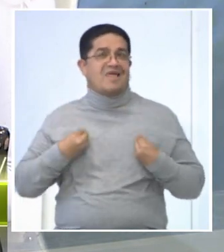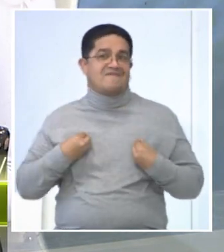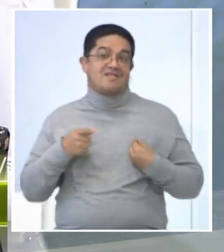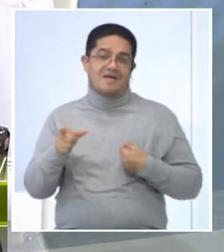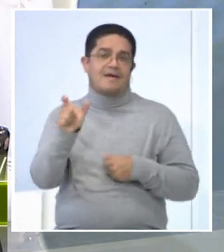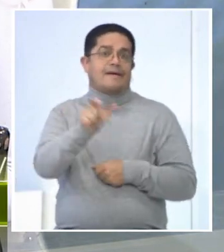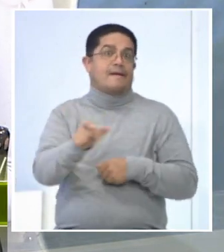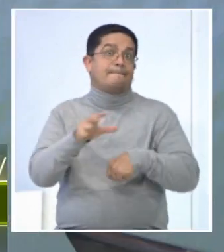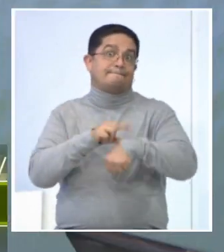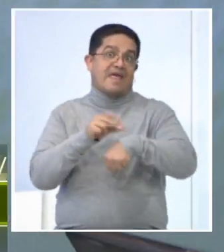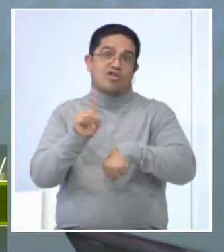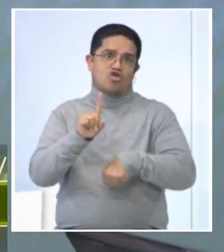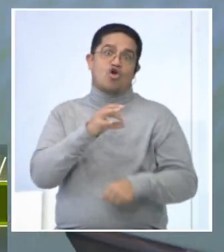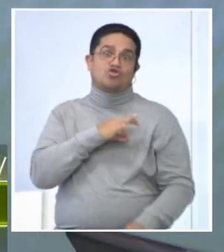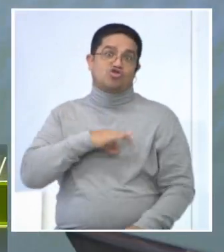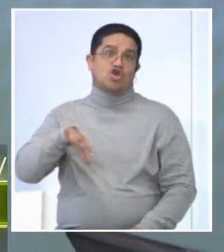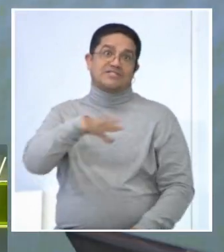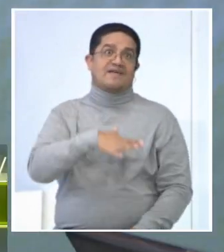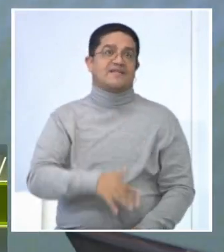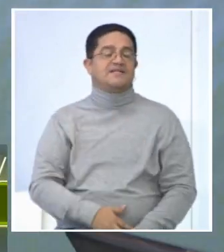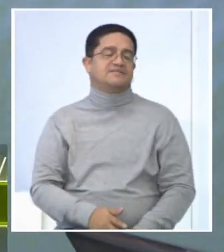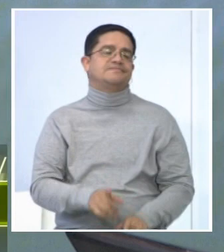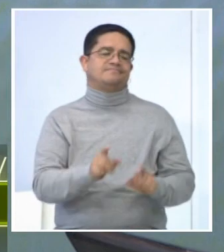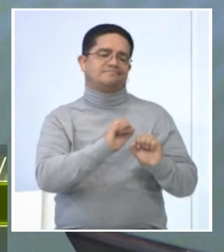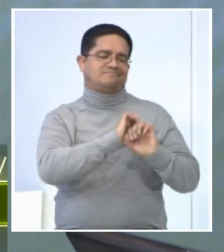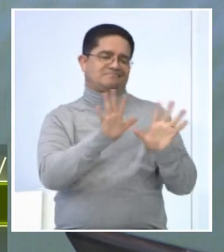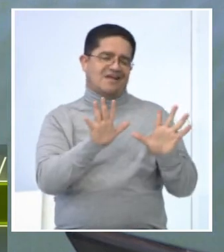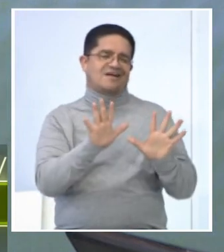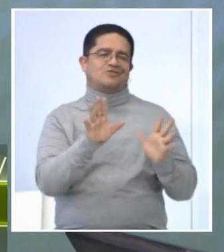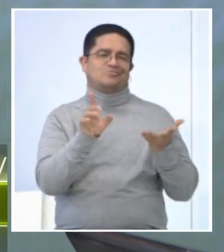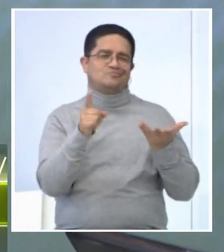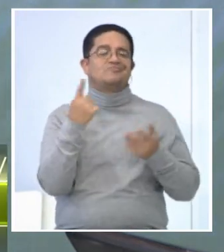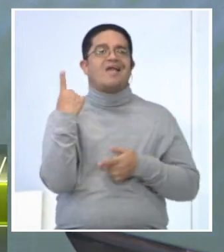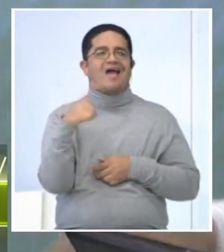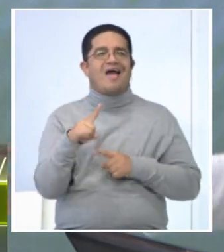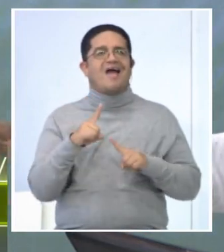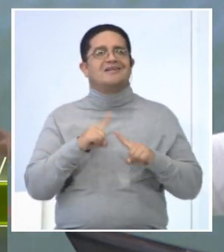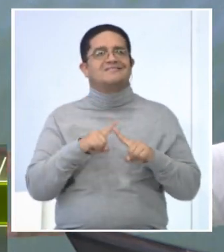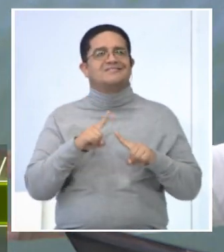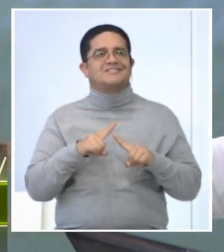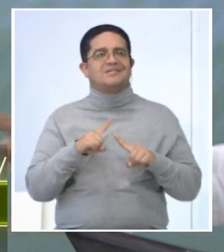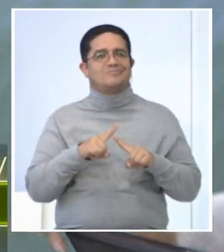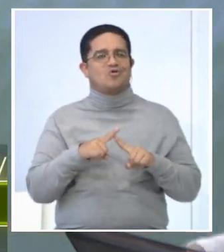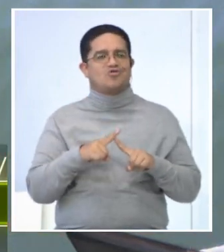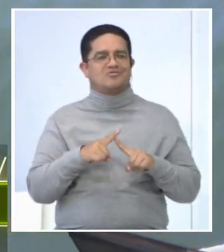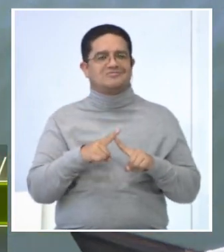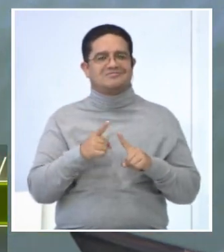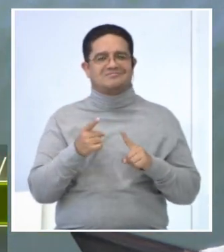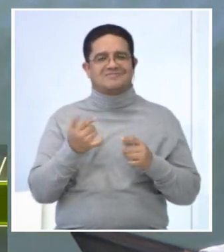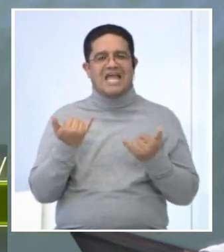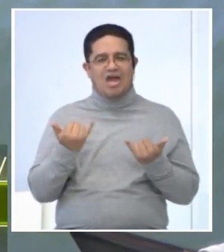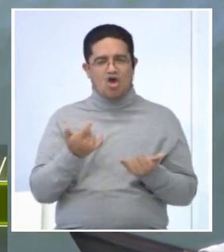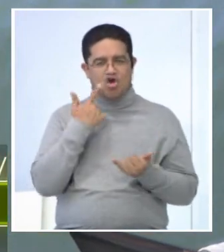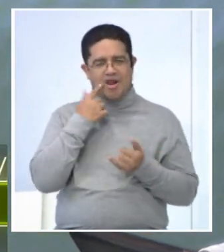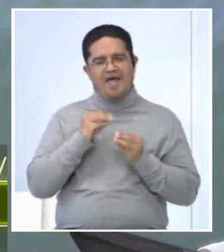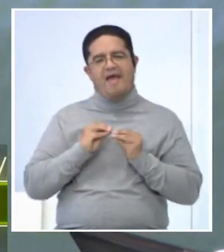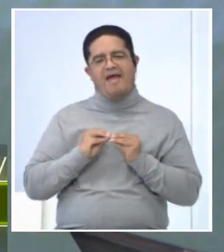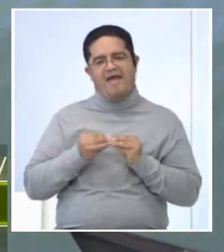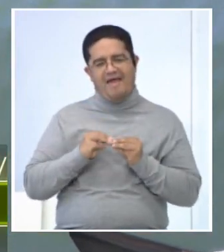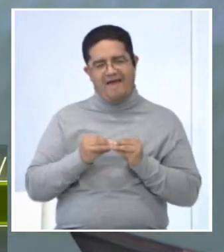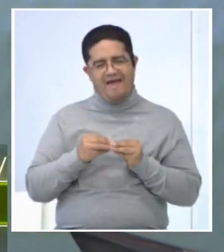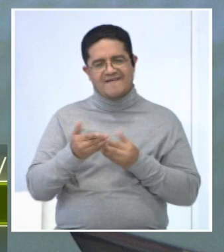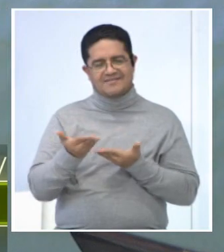sí la sociedad. Claro, sin duda alguna hay diferentes tipos de materiales a utilizar en la fabricación de las